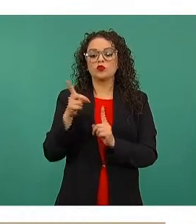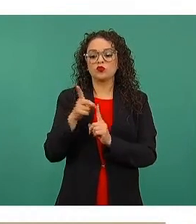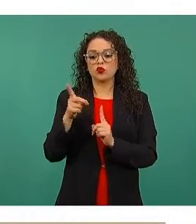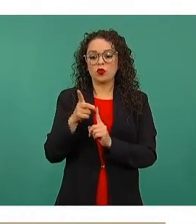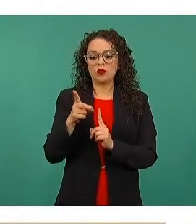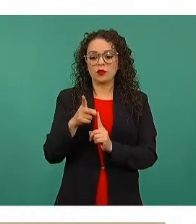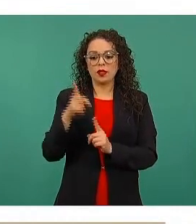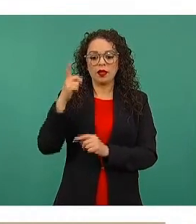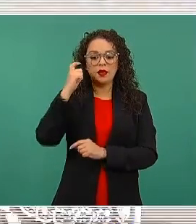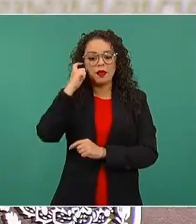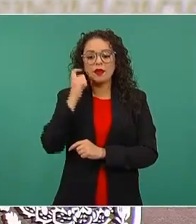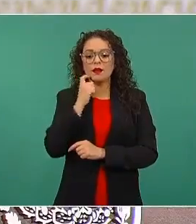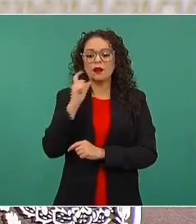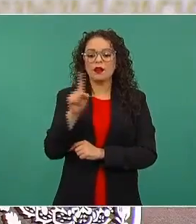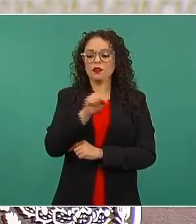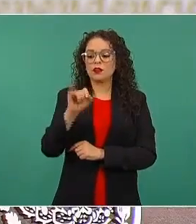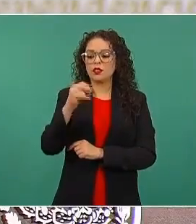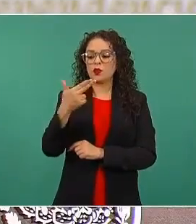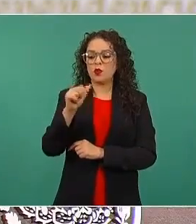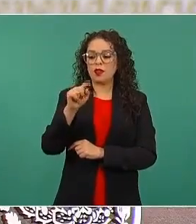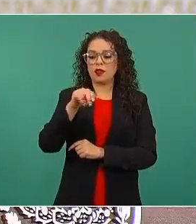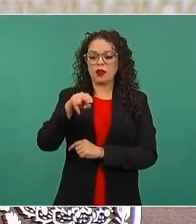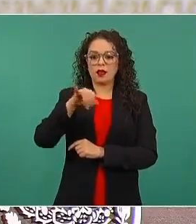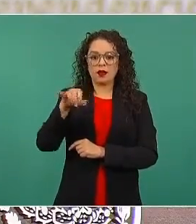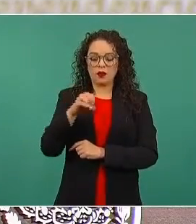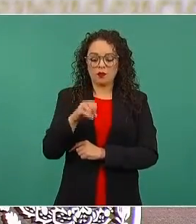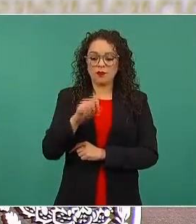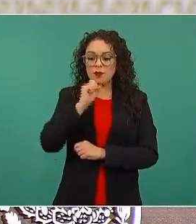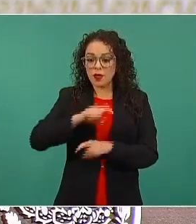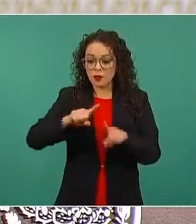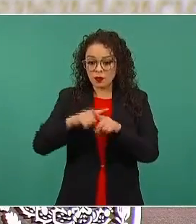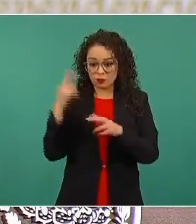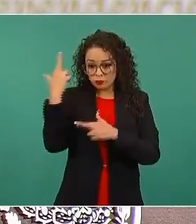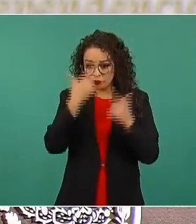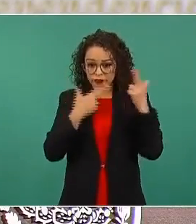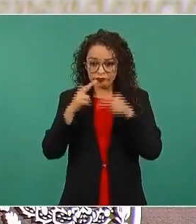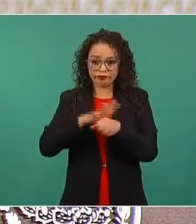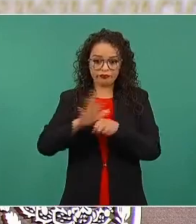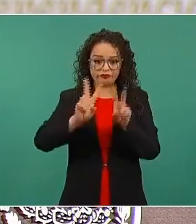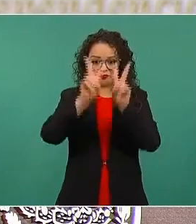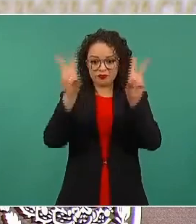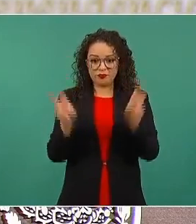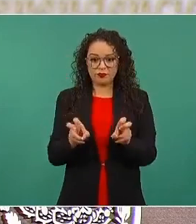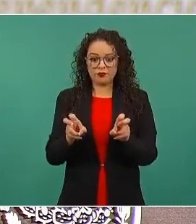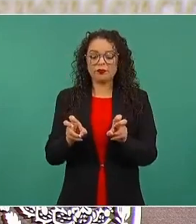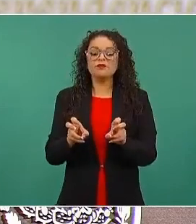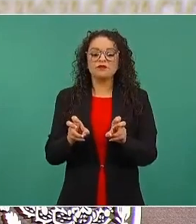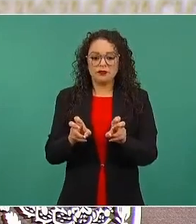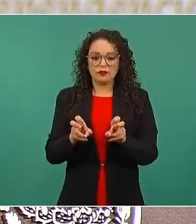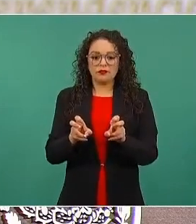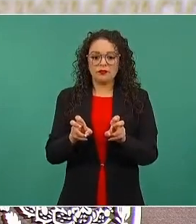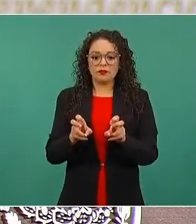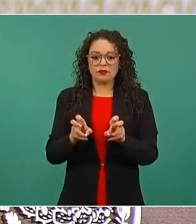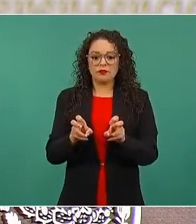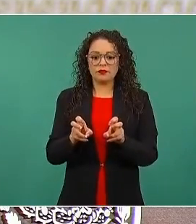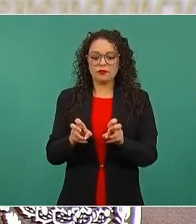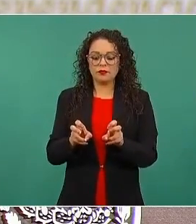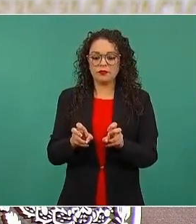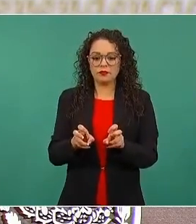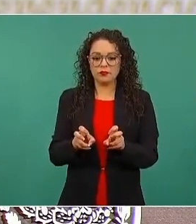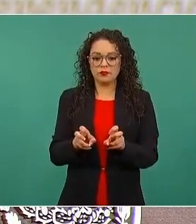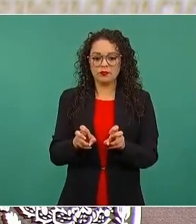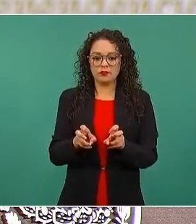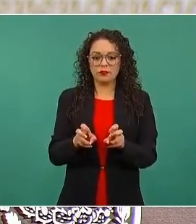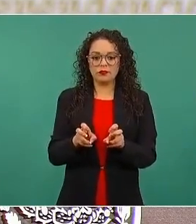Zihuatanejo, Guerrero. Seguimos también verificando el tema de los servicios sanitarios. Uno